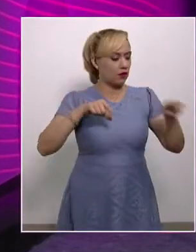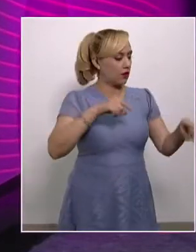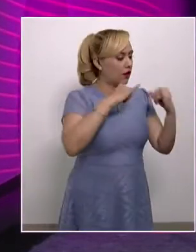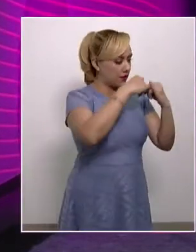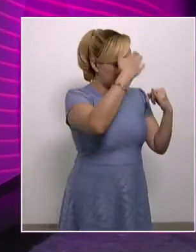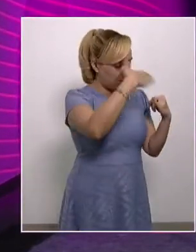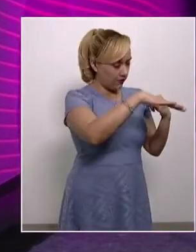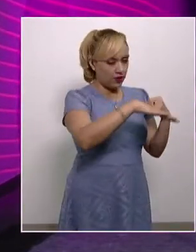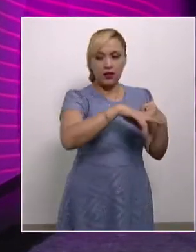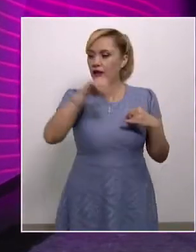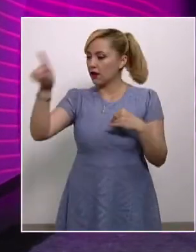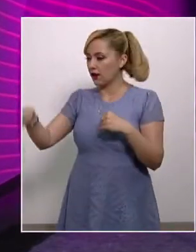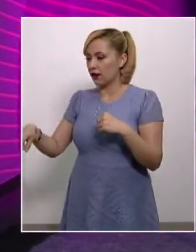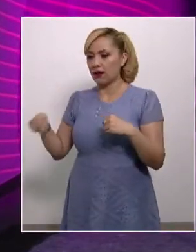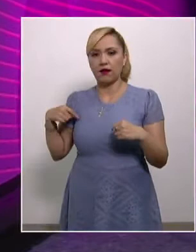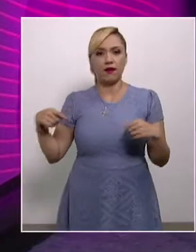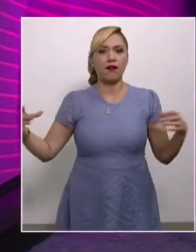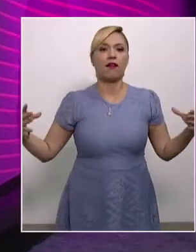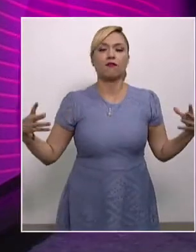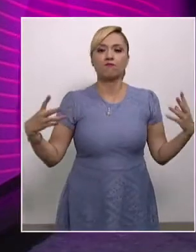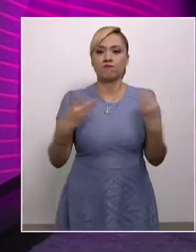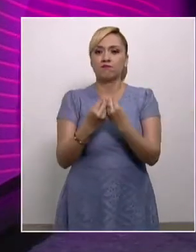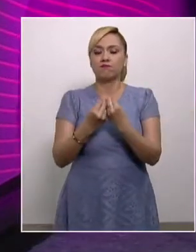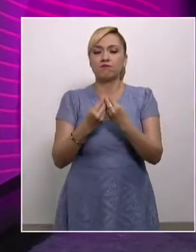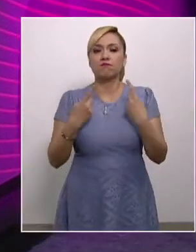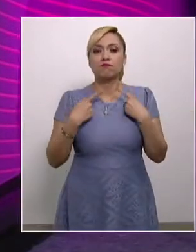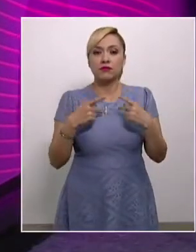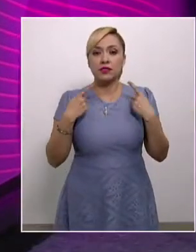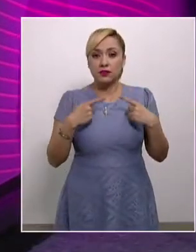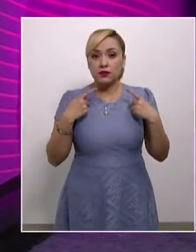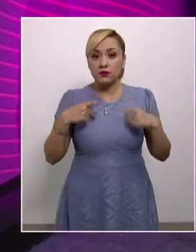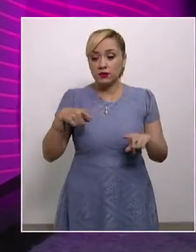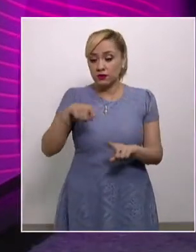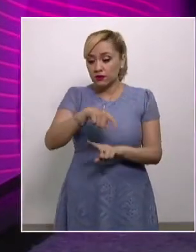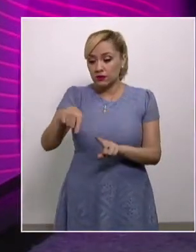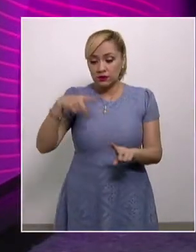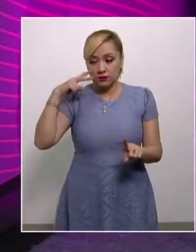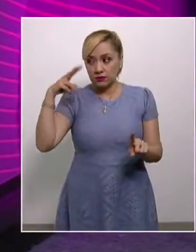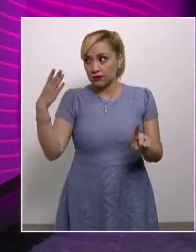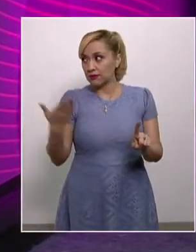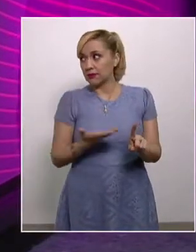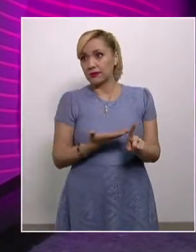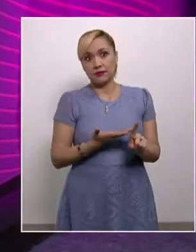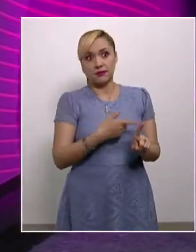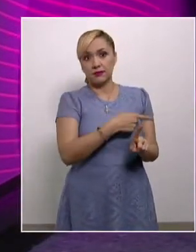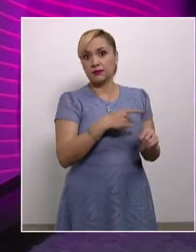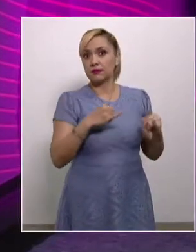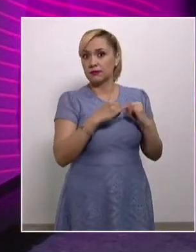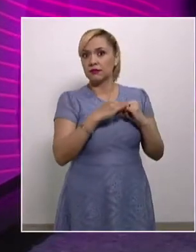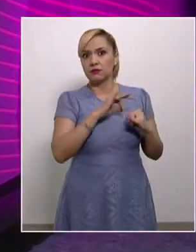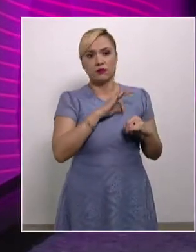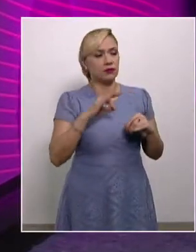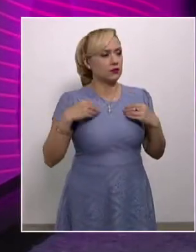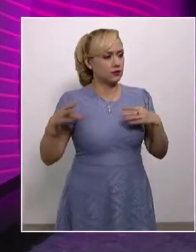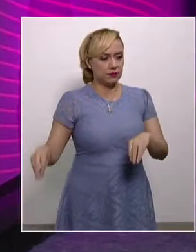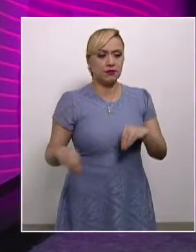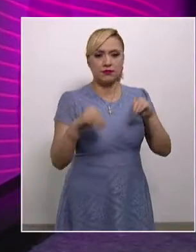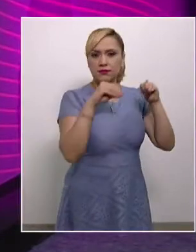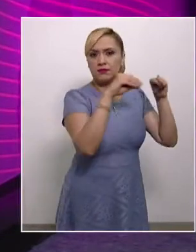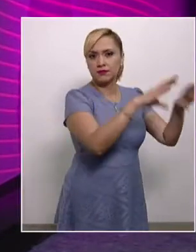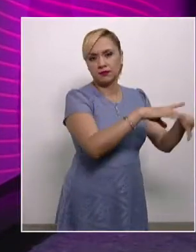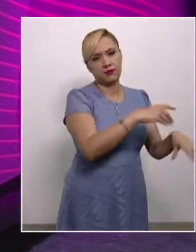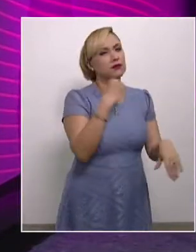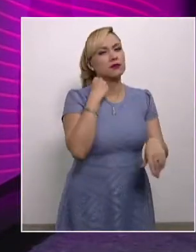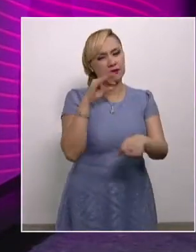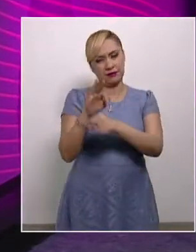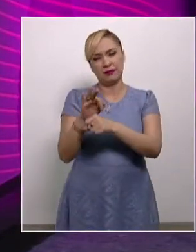está Médicos Sin Fronteras, que si nosotros tenemos a una población que tiene el perfil de IMUMI, por ejemplo, nosotros se los canalizamos, o sea, oye,